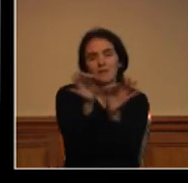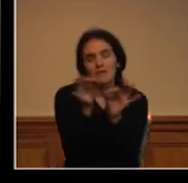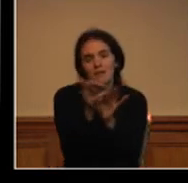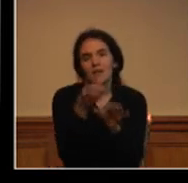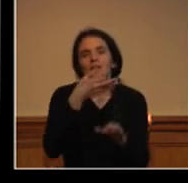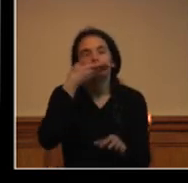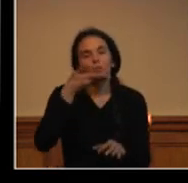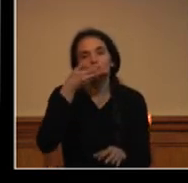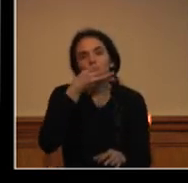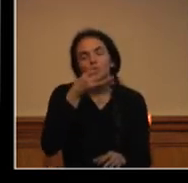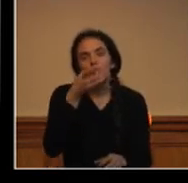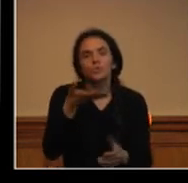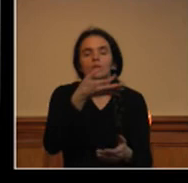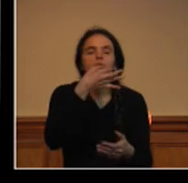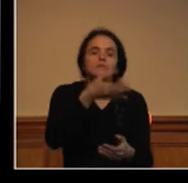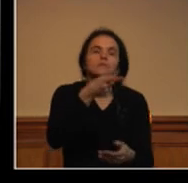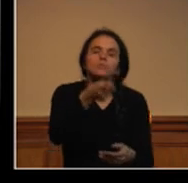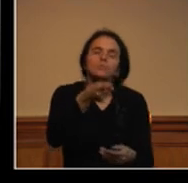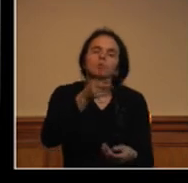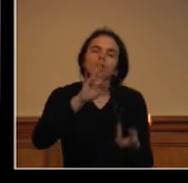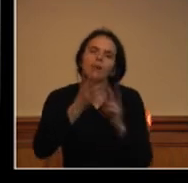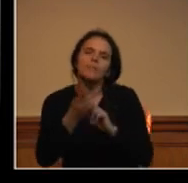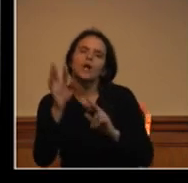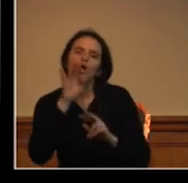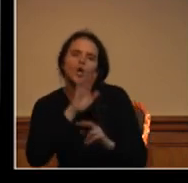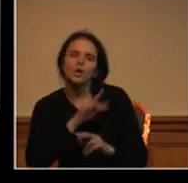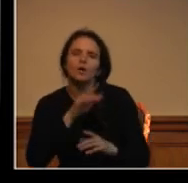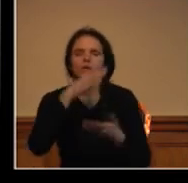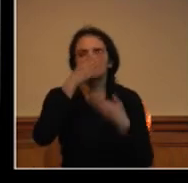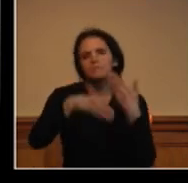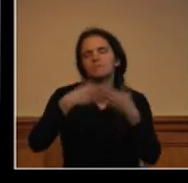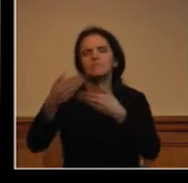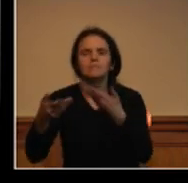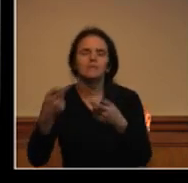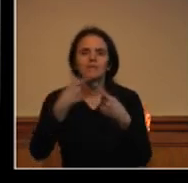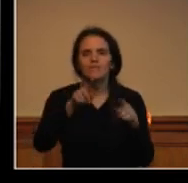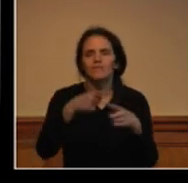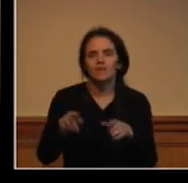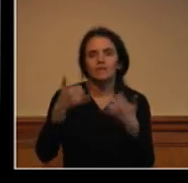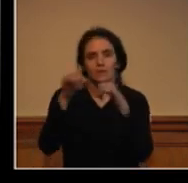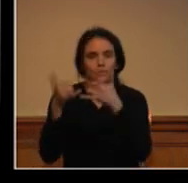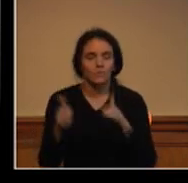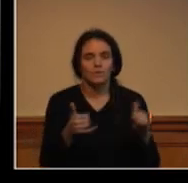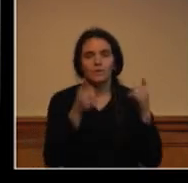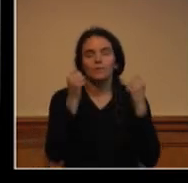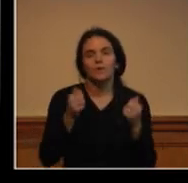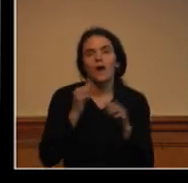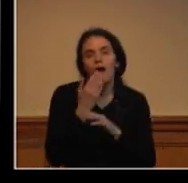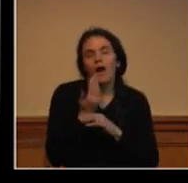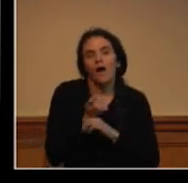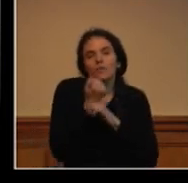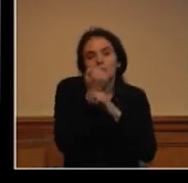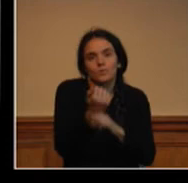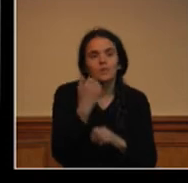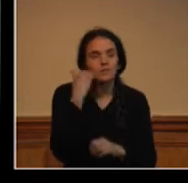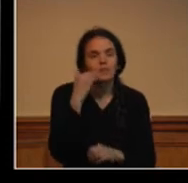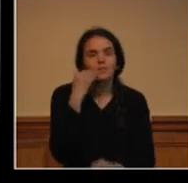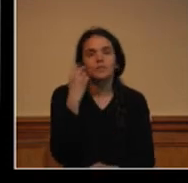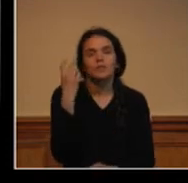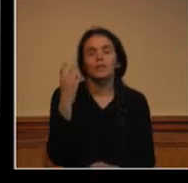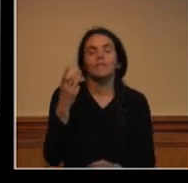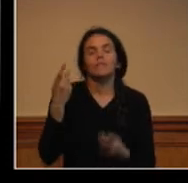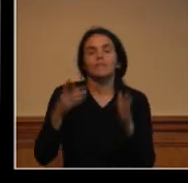más oral, darle paso al niño de qué tiene que hacer antes, qué tiene que hacer después y ir ayudando a todo lo que es el sendero de habilidades